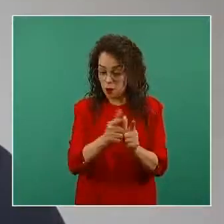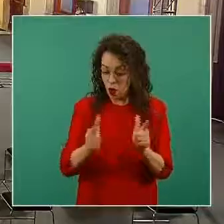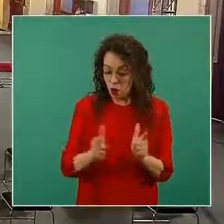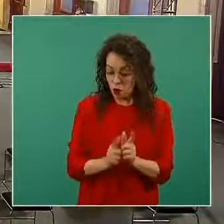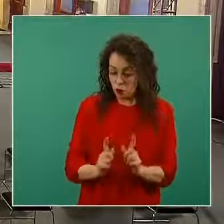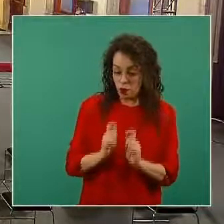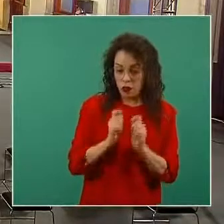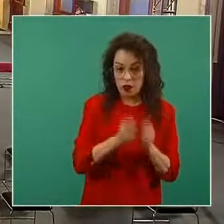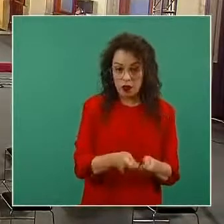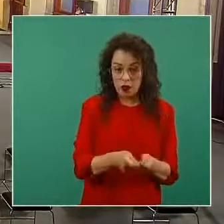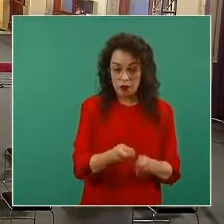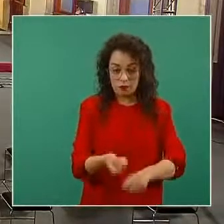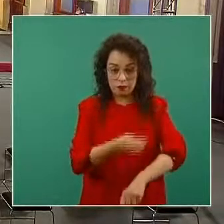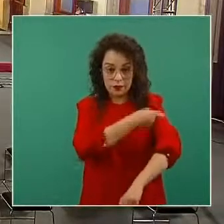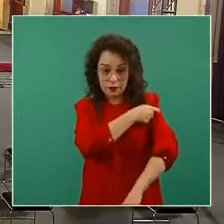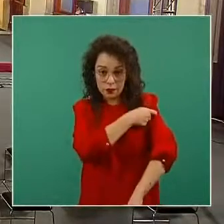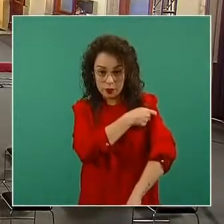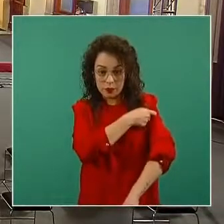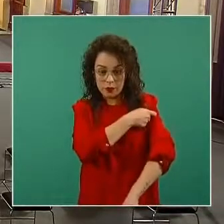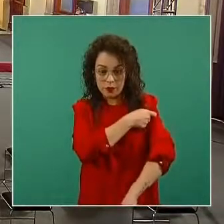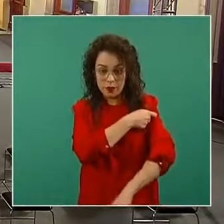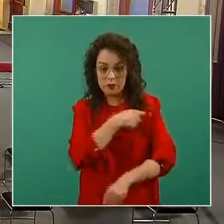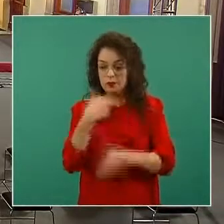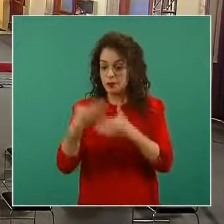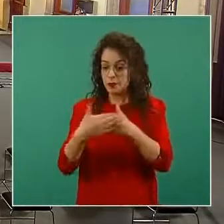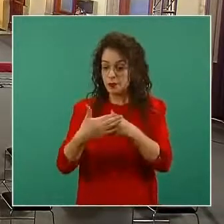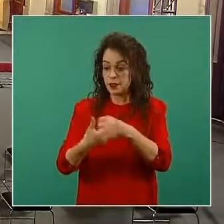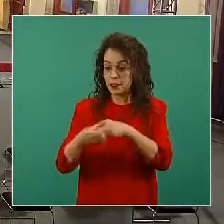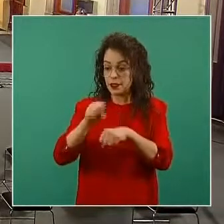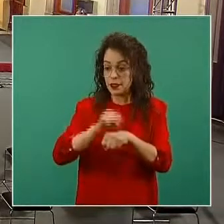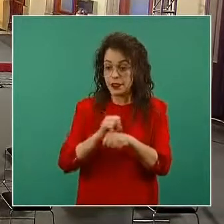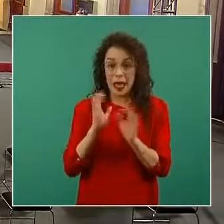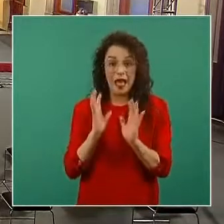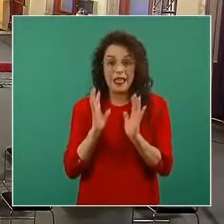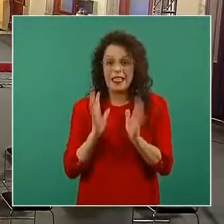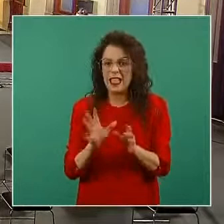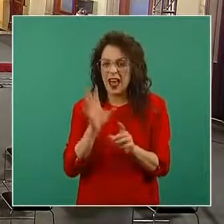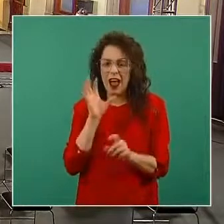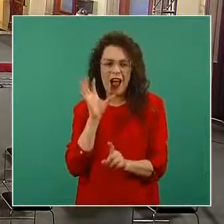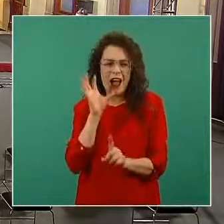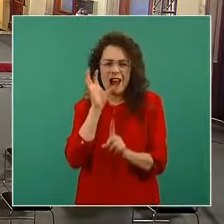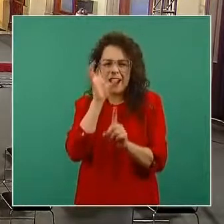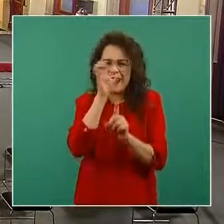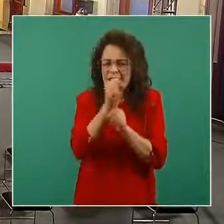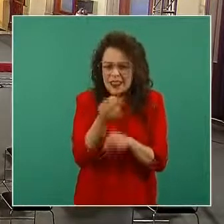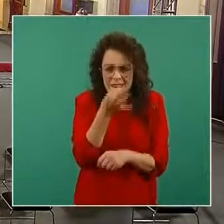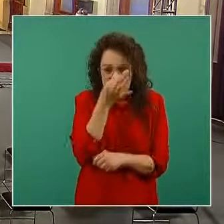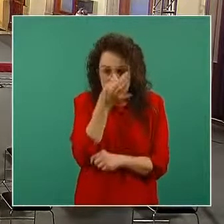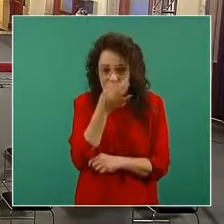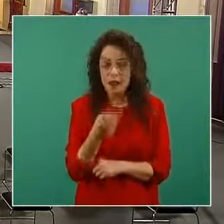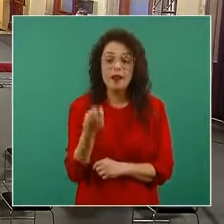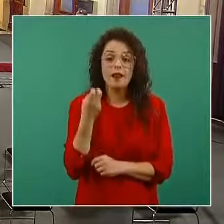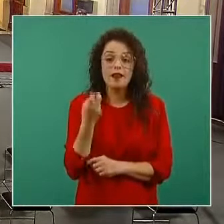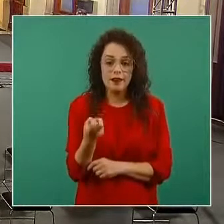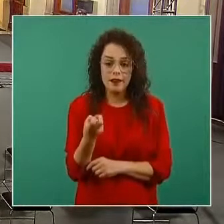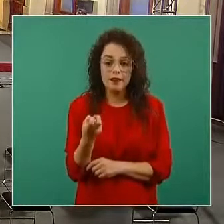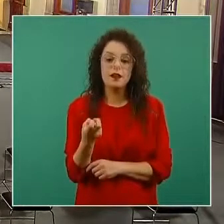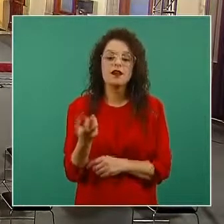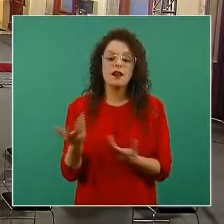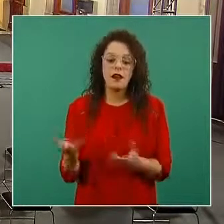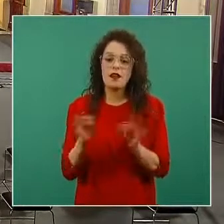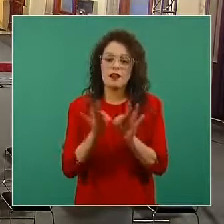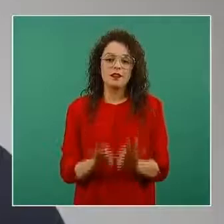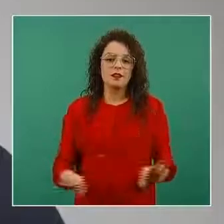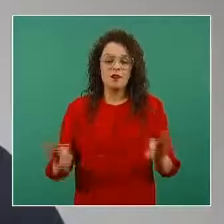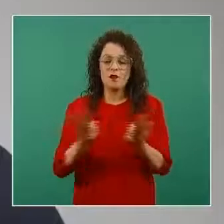pueda llegar ya a esta meta, pues entonces la vacuna sería obviamente la herramienta